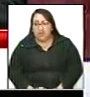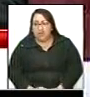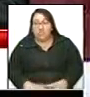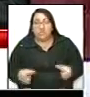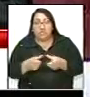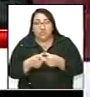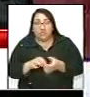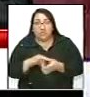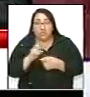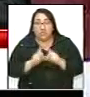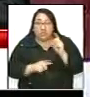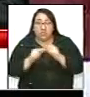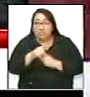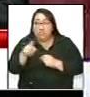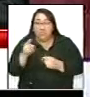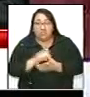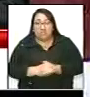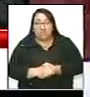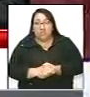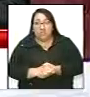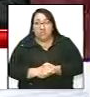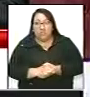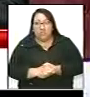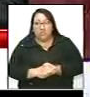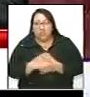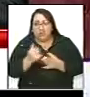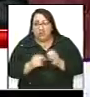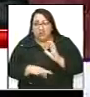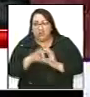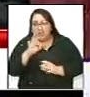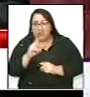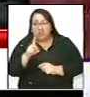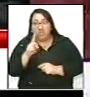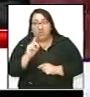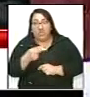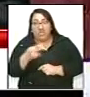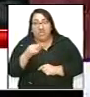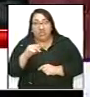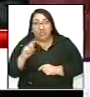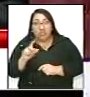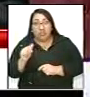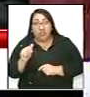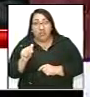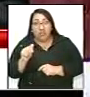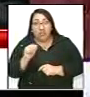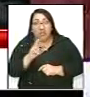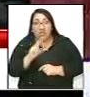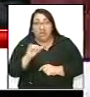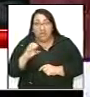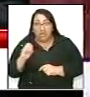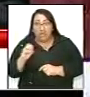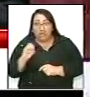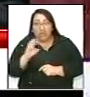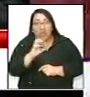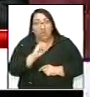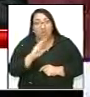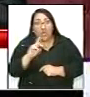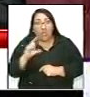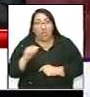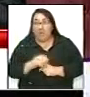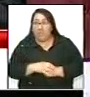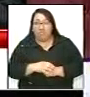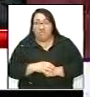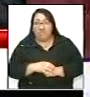Especial. ¿Alguno de ustedes hoy escogería a un Inostroza? ¿A un Ríos? ¿A un Orellana? No, ¿no es